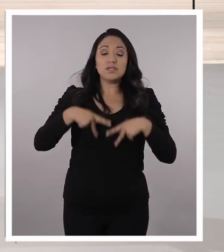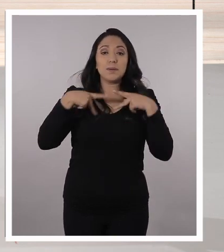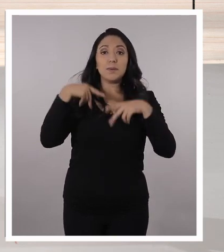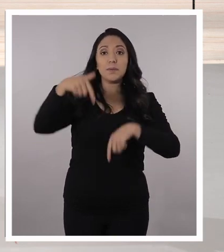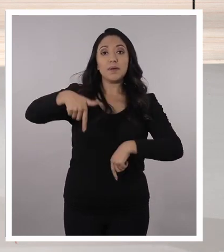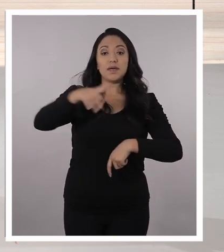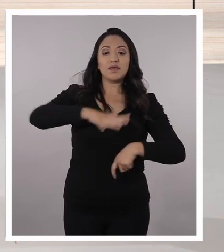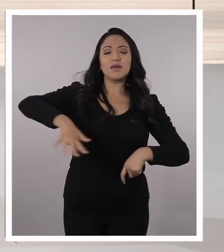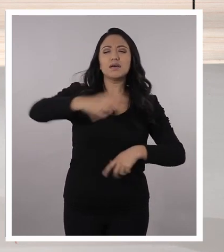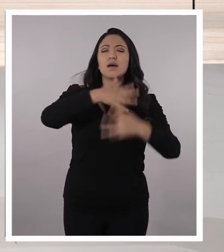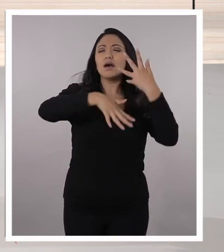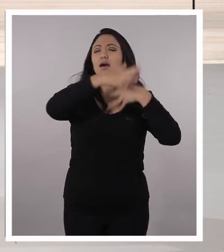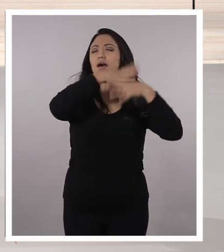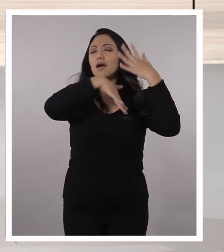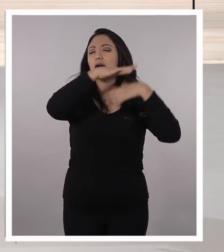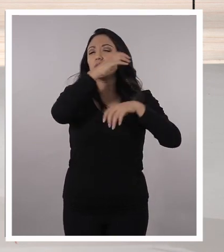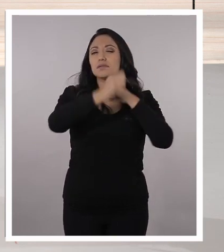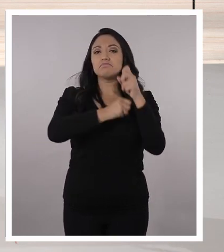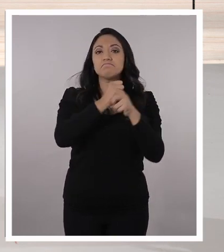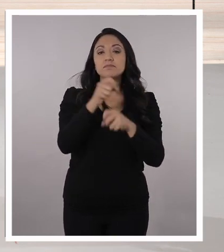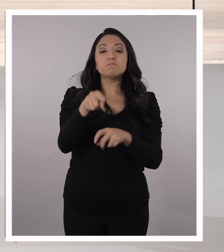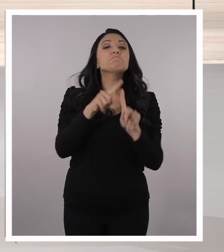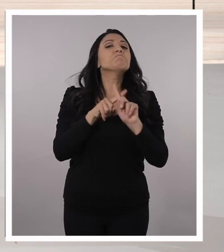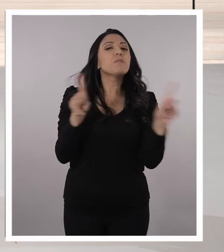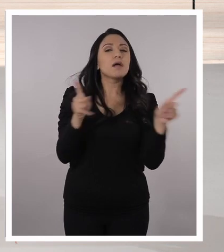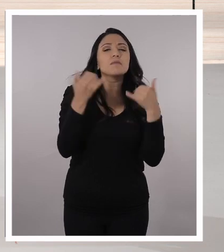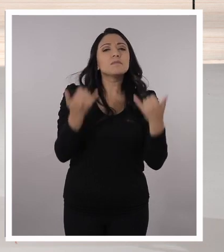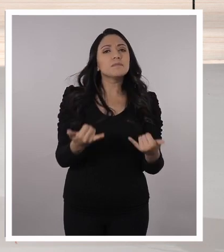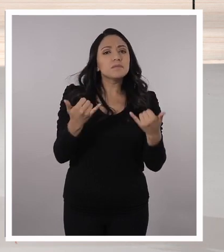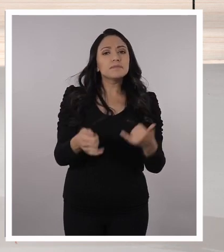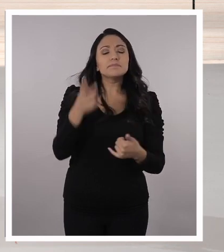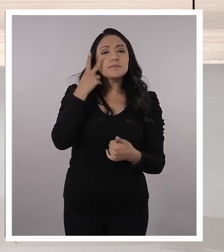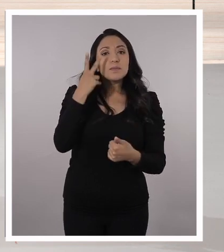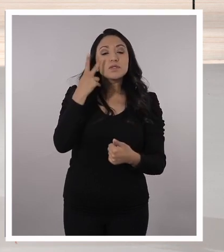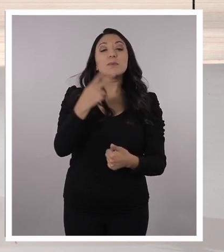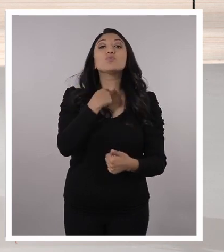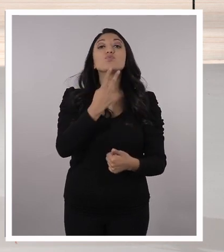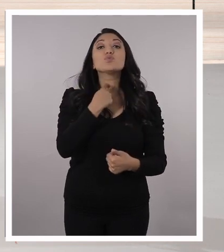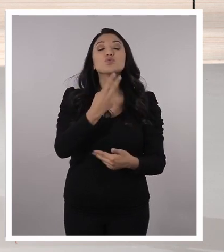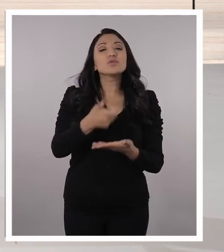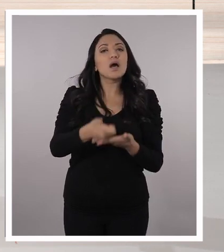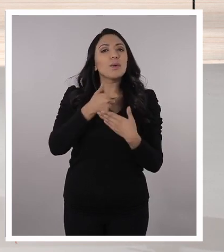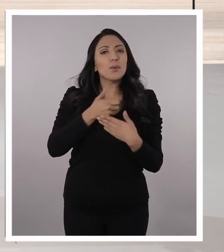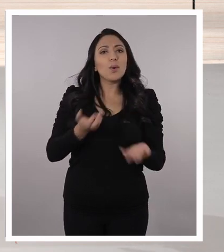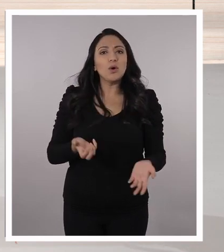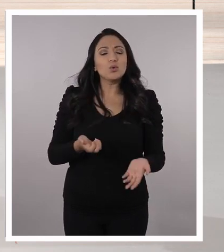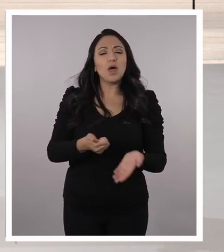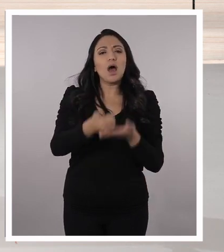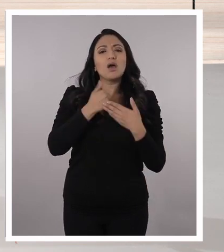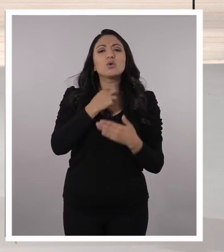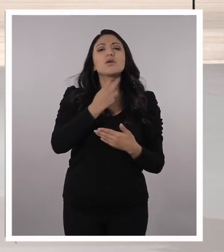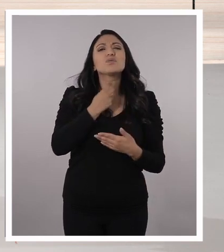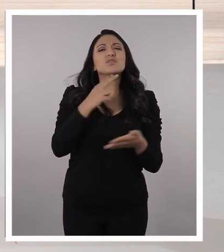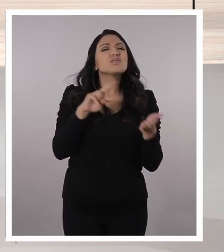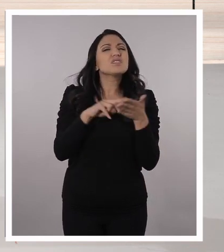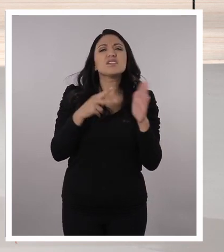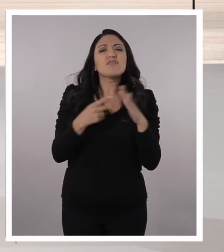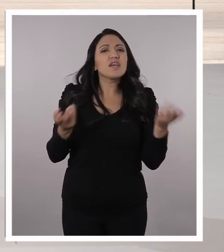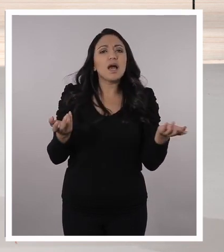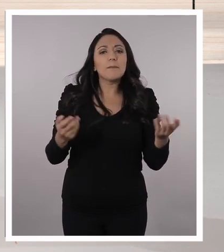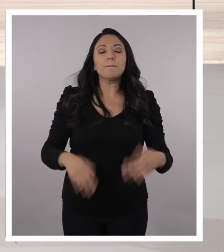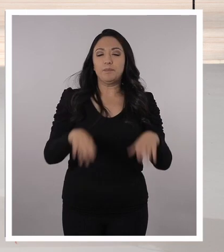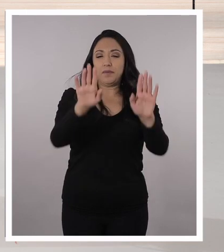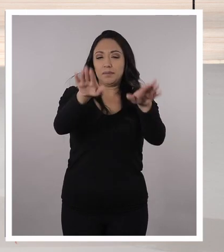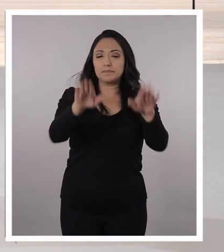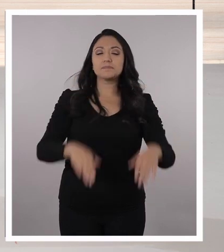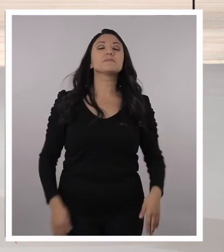en la Tierra hace muchos años. Pero, ¿qué te parece, Nelly, si escuchamos a Webster y nos da la definición de qué es un fósil? Yo le